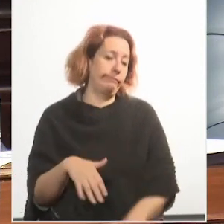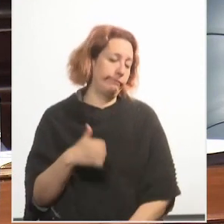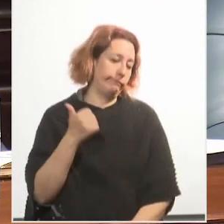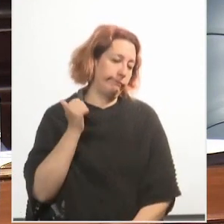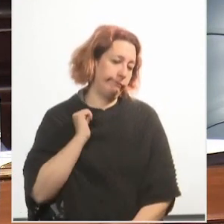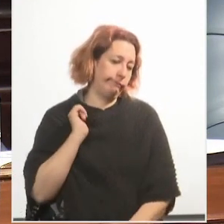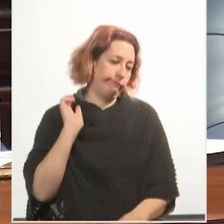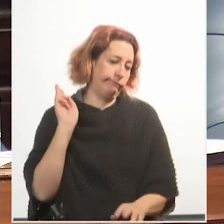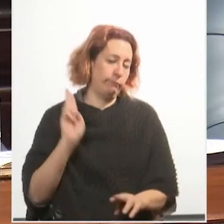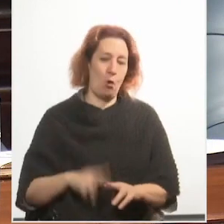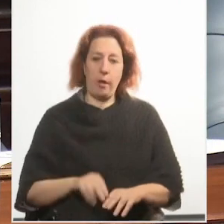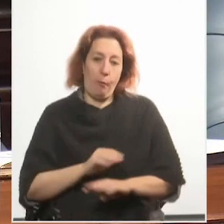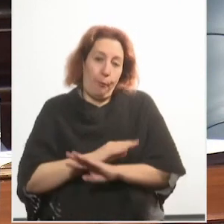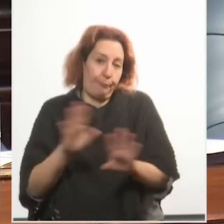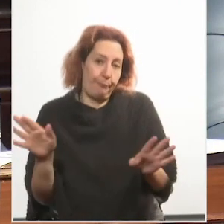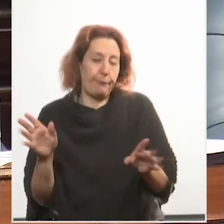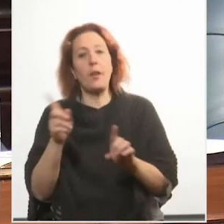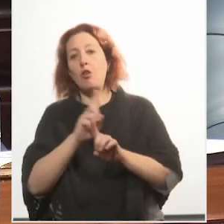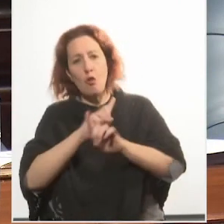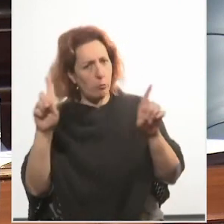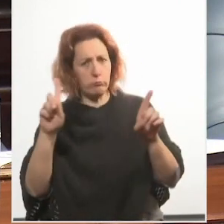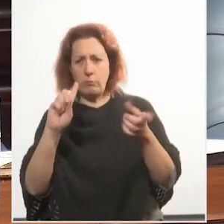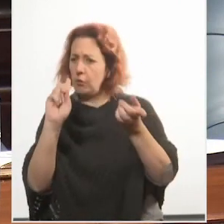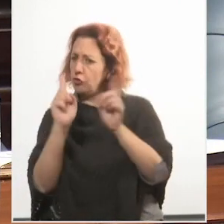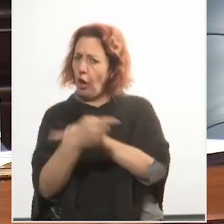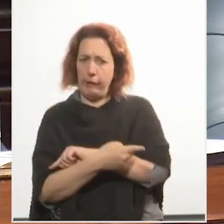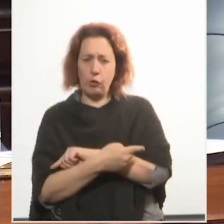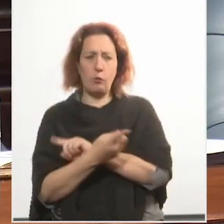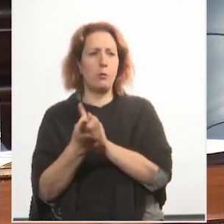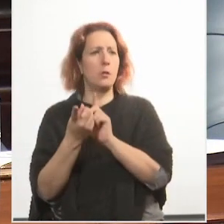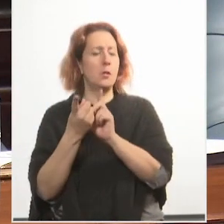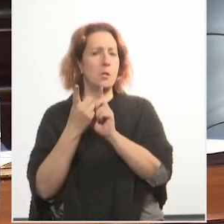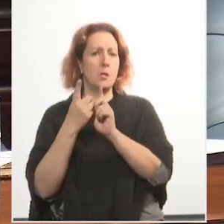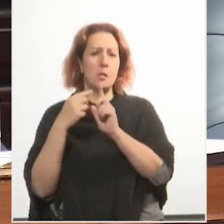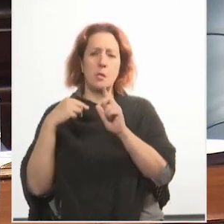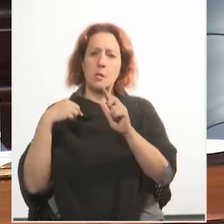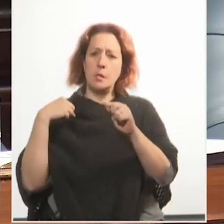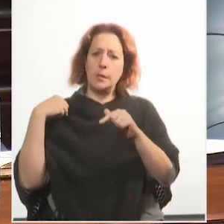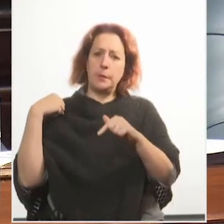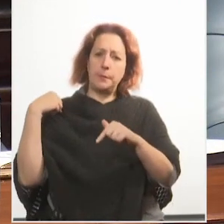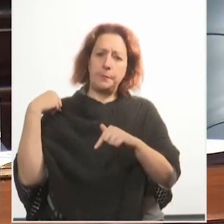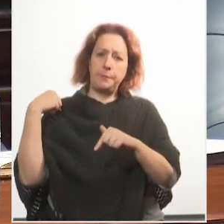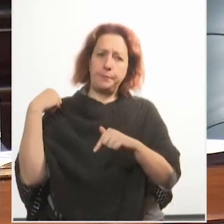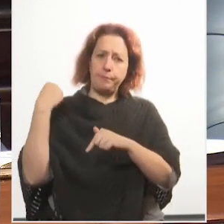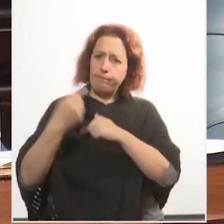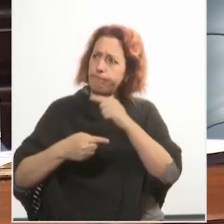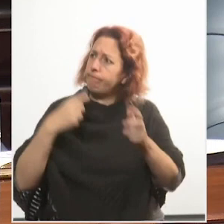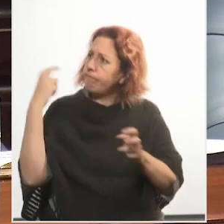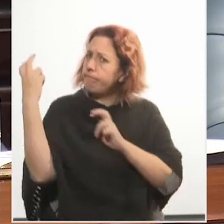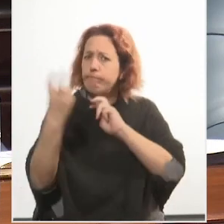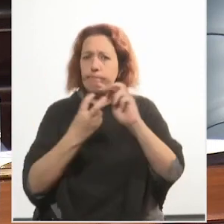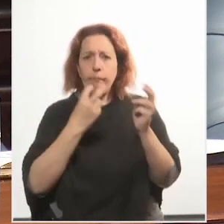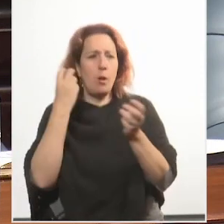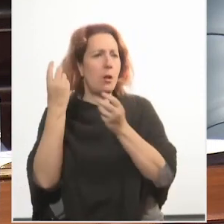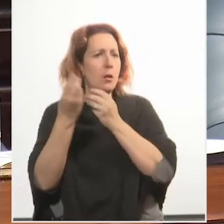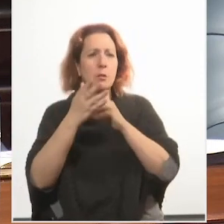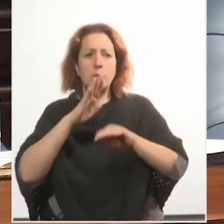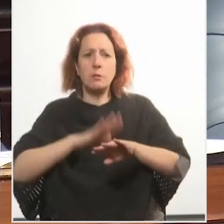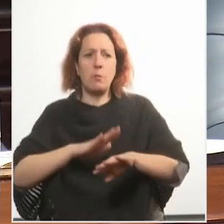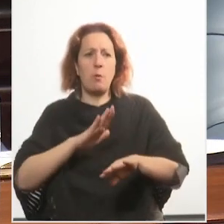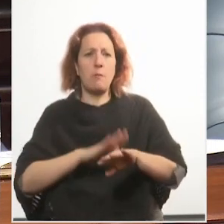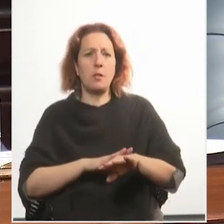bajar su ánimo y de caer en un derrotismo, buscaron desde ese